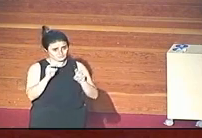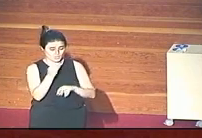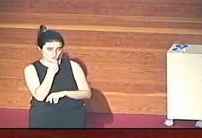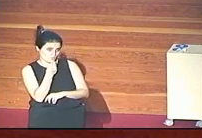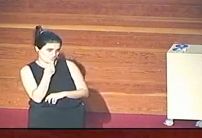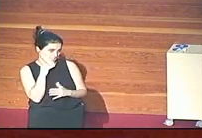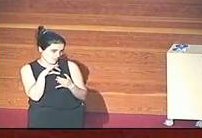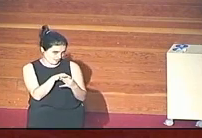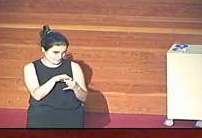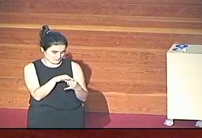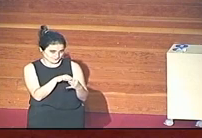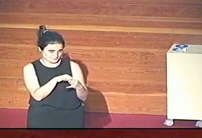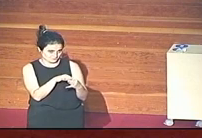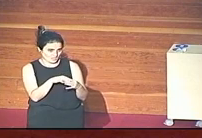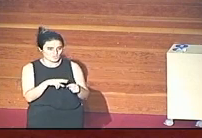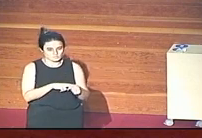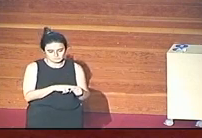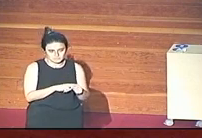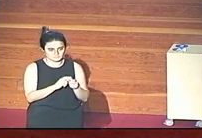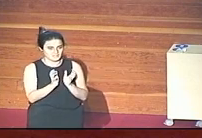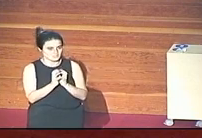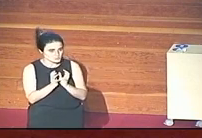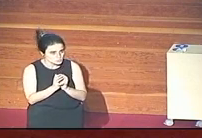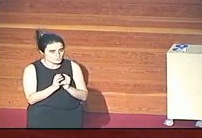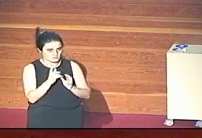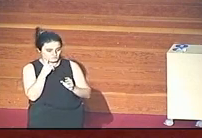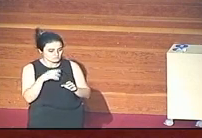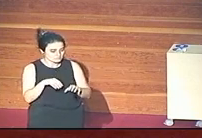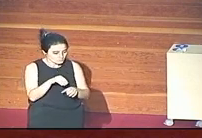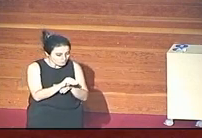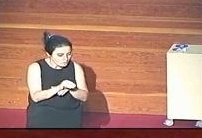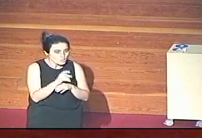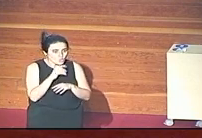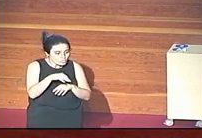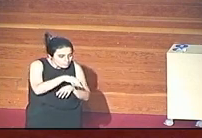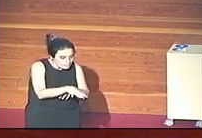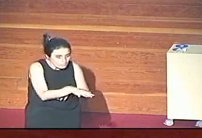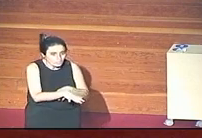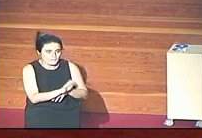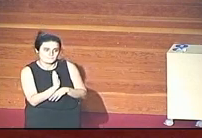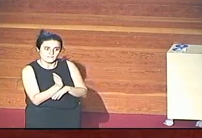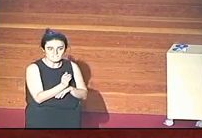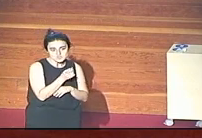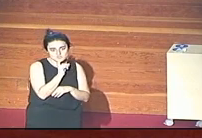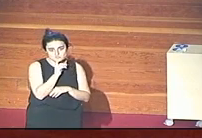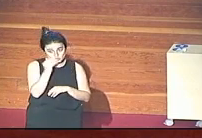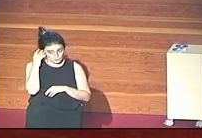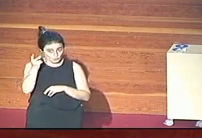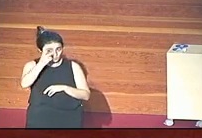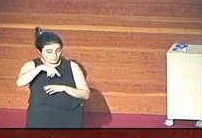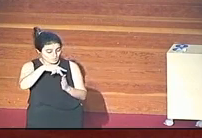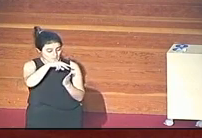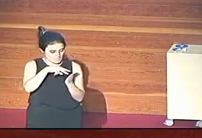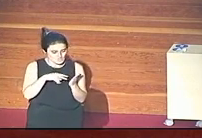los tomates la lechuga donde se van a poder cultivar cómo les está afectando ya seguramente no habrán leído